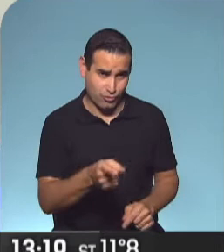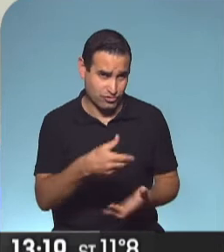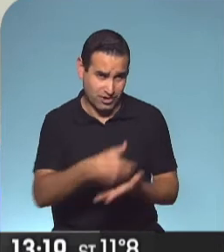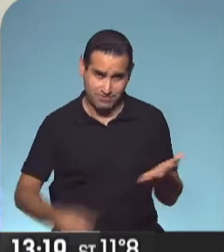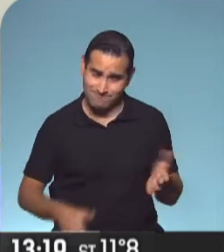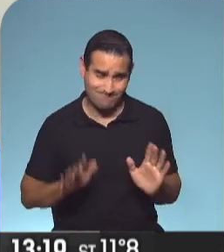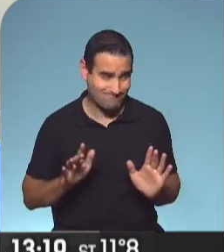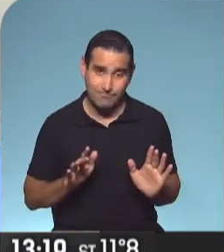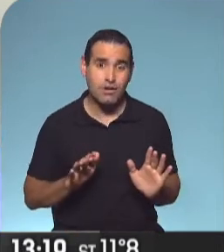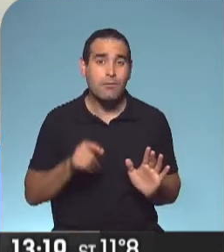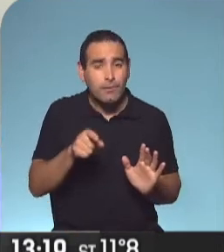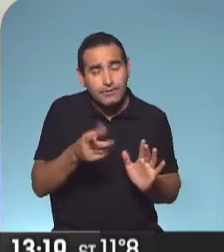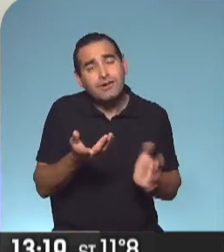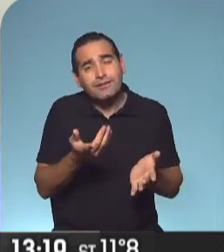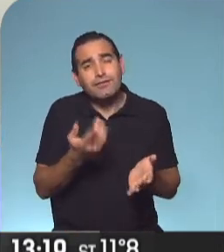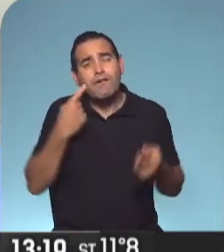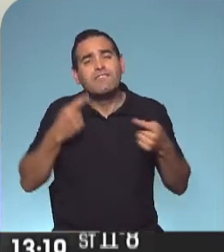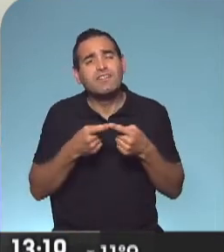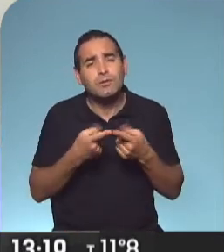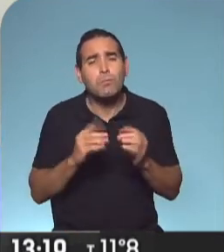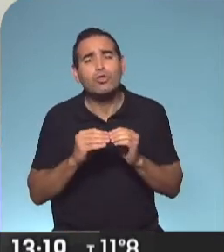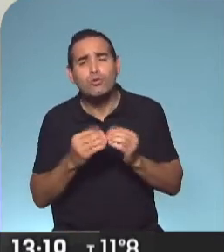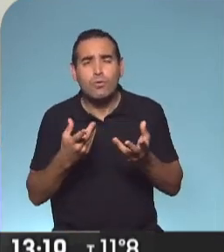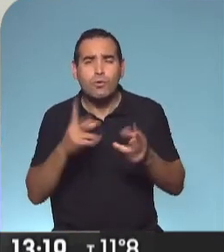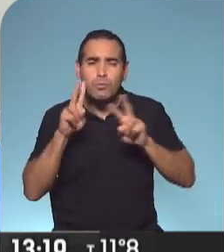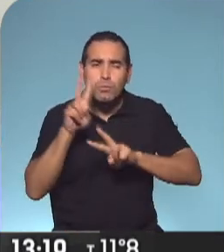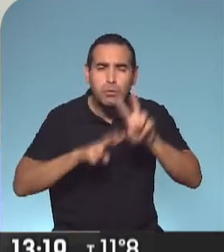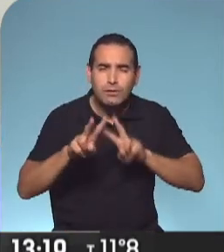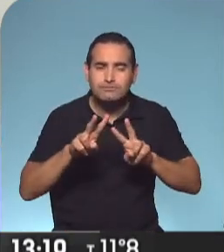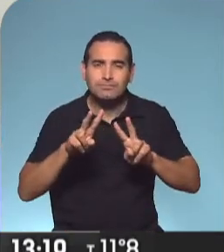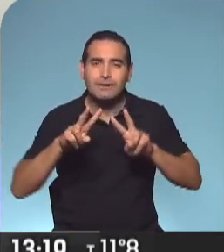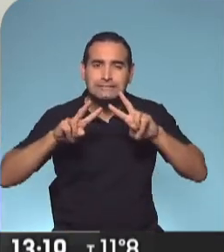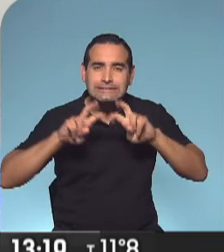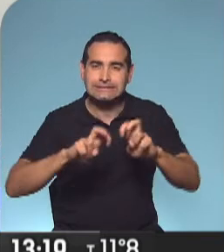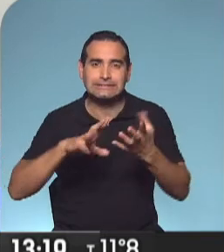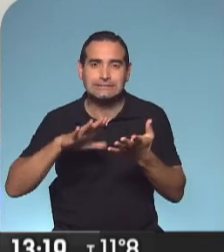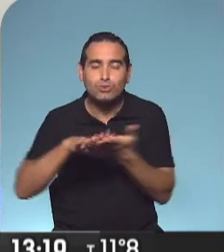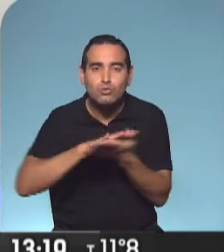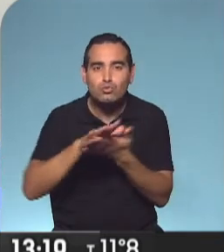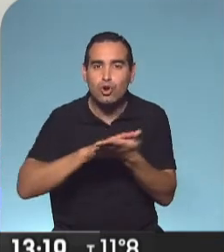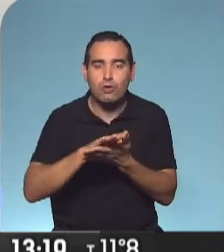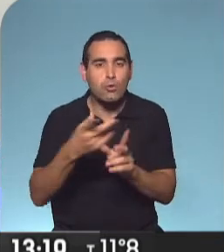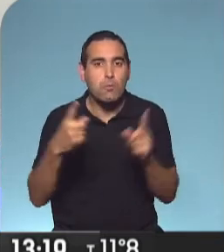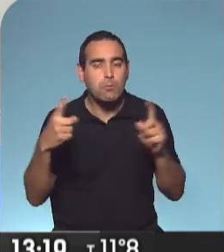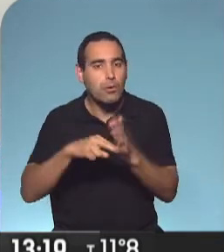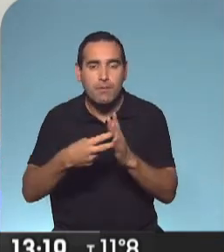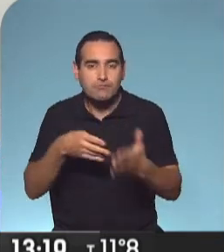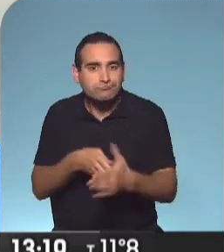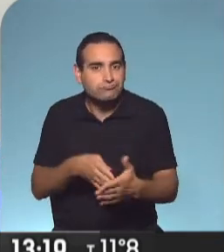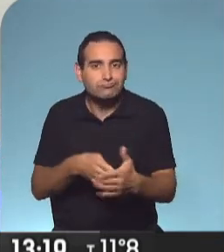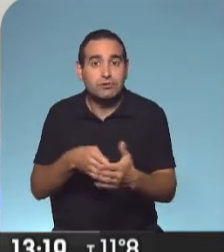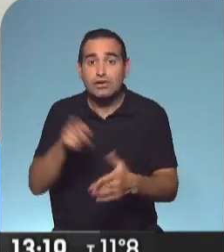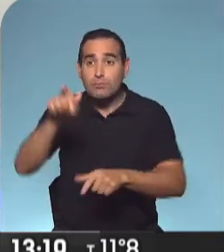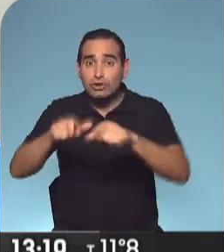en el fondo fue la búsqueda de tratar de destrabar el problema que existía de que no enviaban